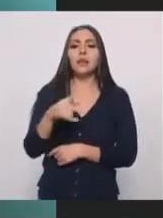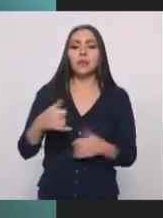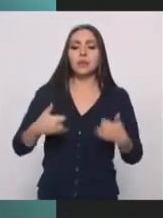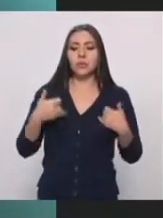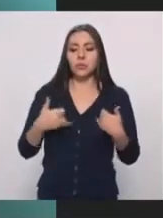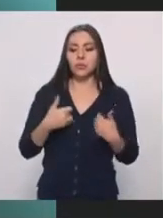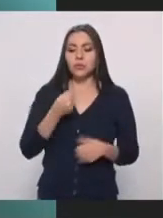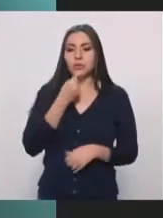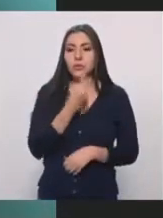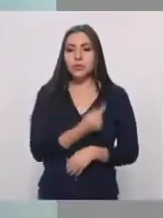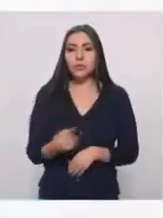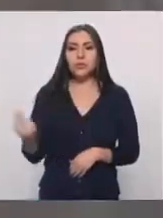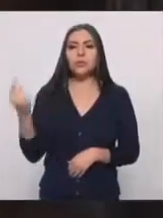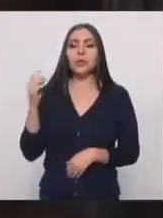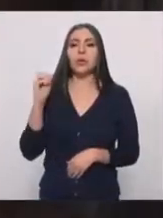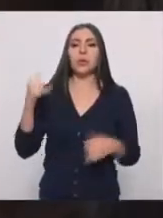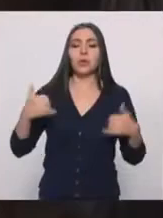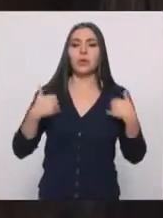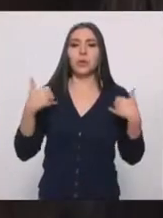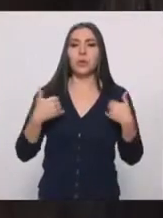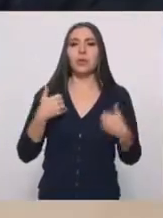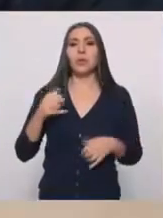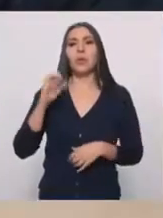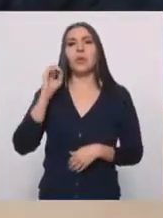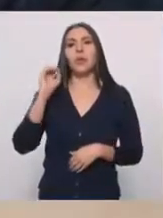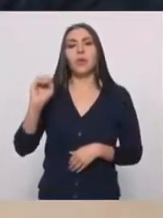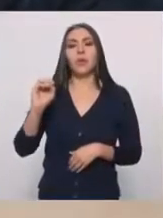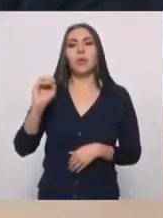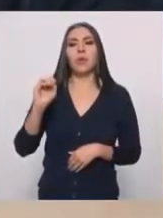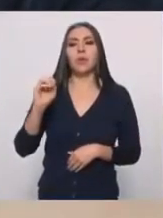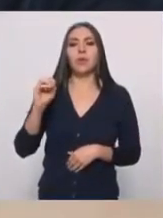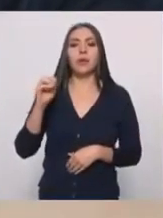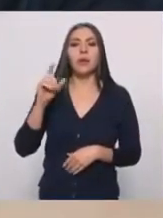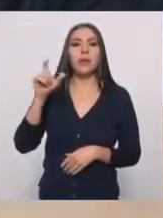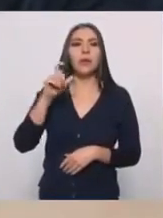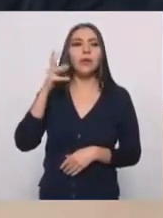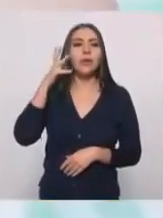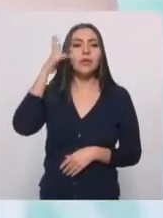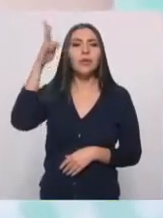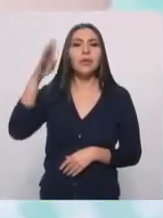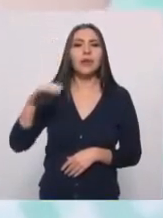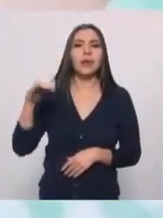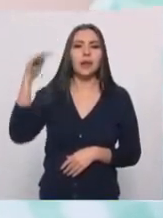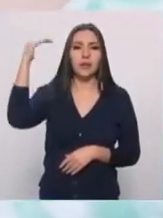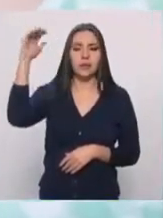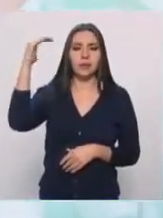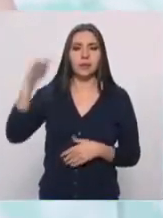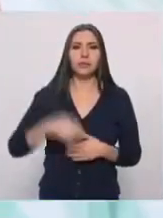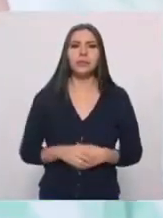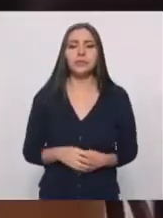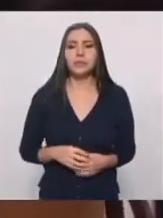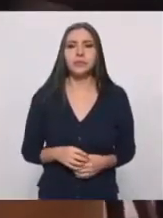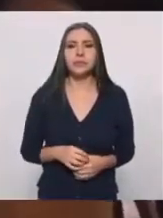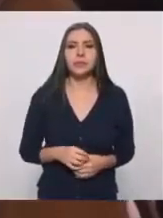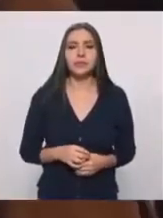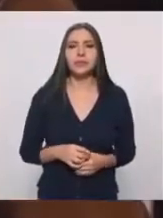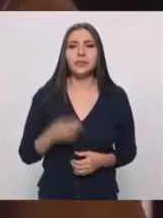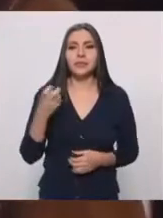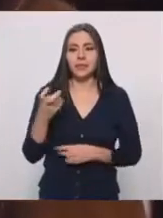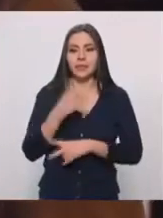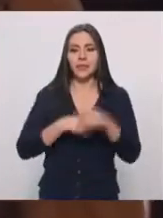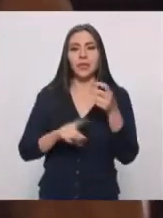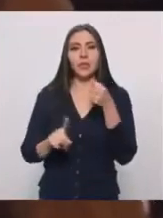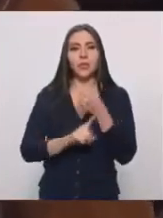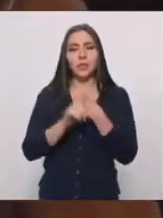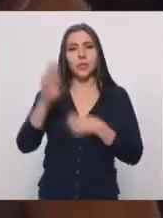temprana, niños o adolescentes o incluso desde la edad adulta, ¿no? Y eso pues afecta